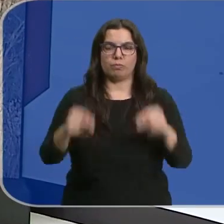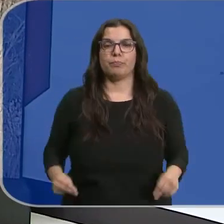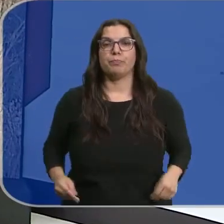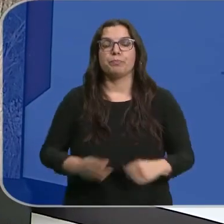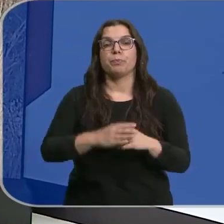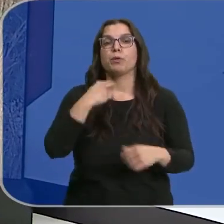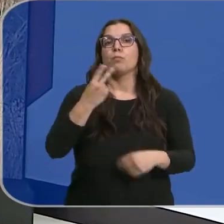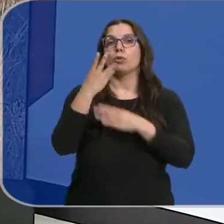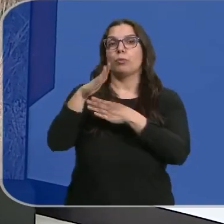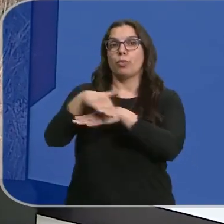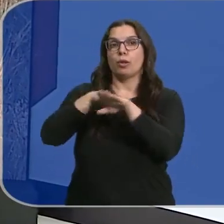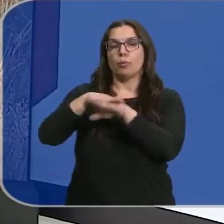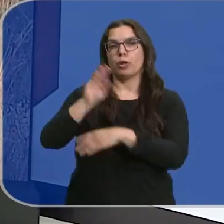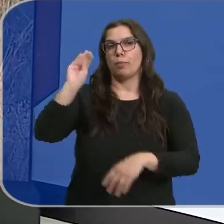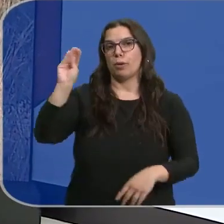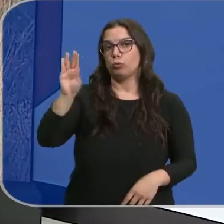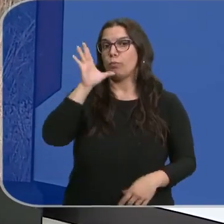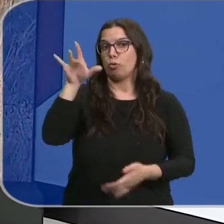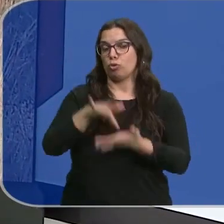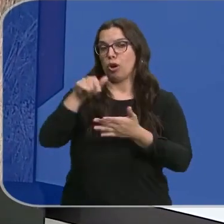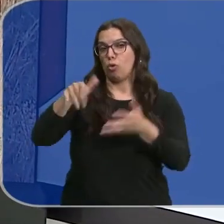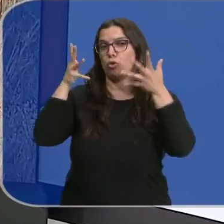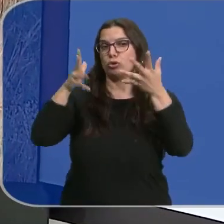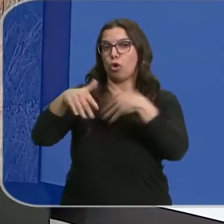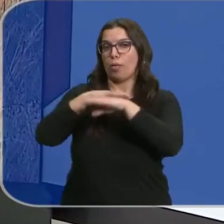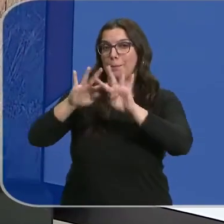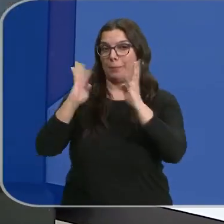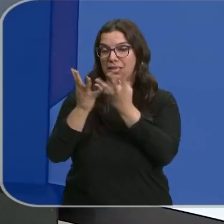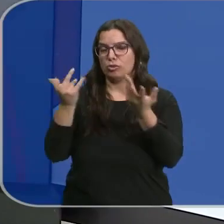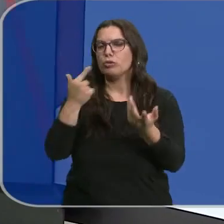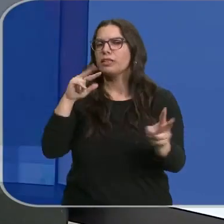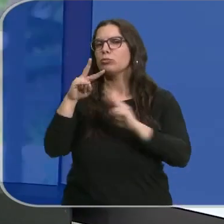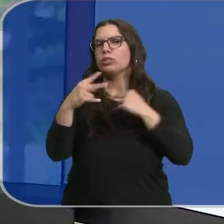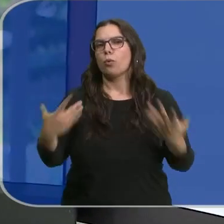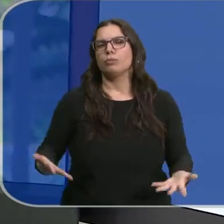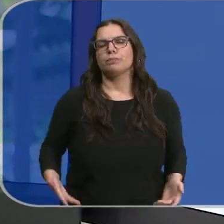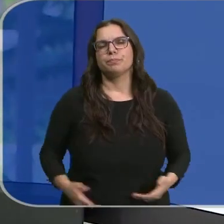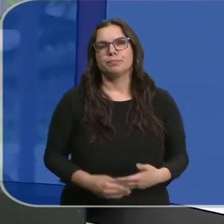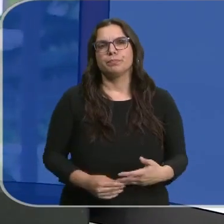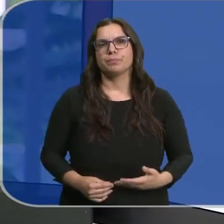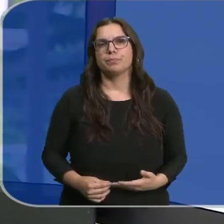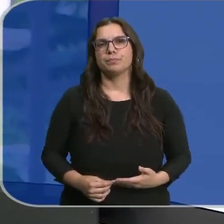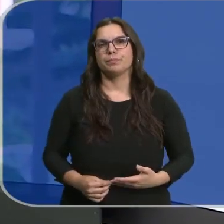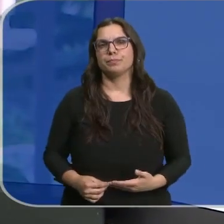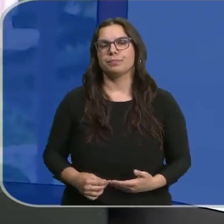preguntado a la portavoz del Gobierno tras la reunión del Consejo de Ministros. ¿Qué ha dicho Isabel Rodríguez? Sergio García.